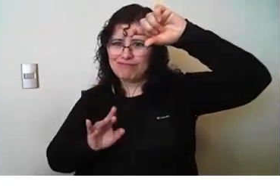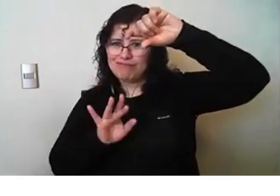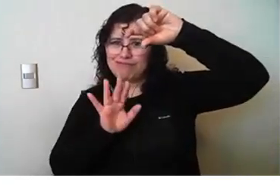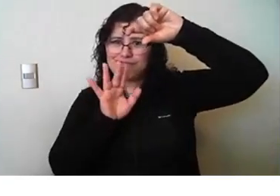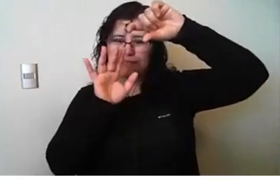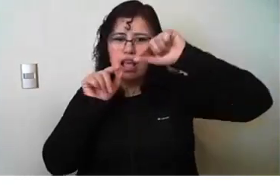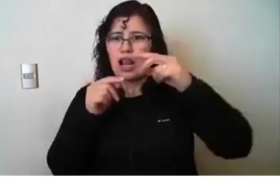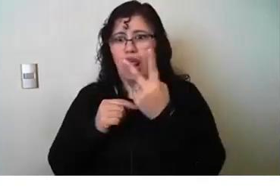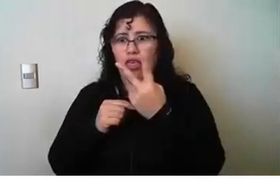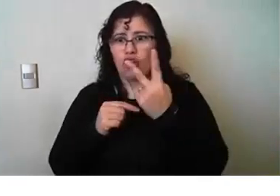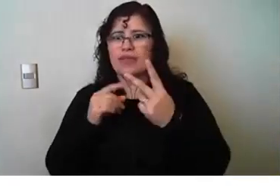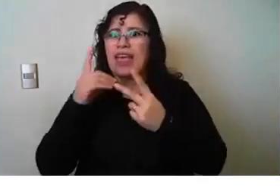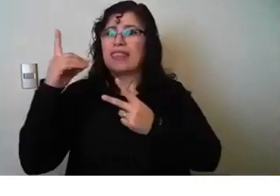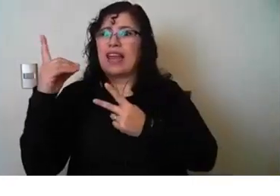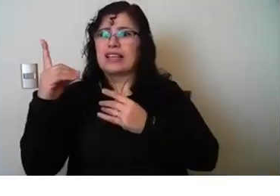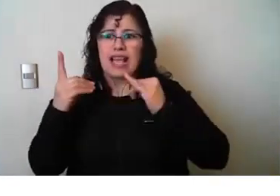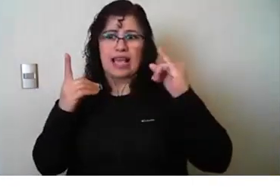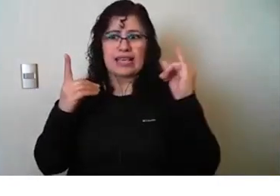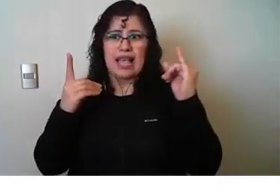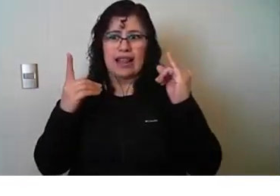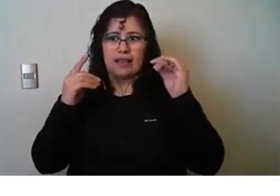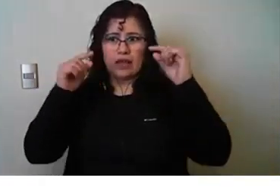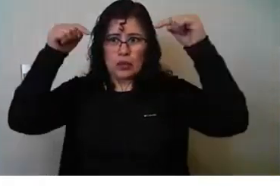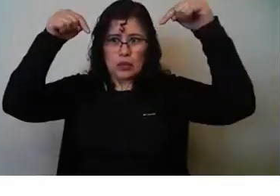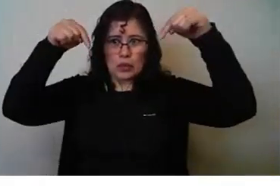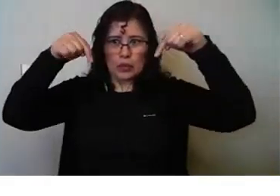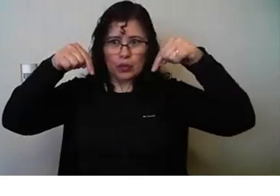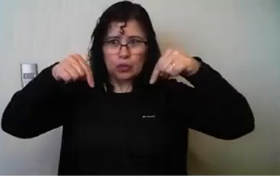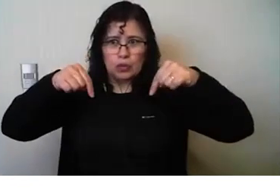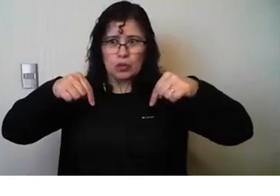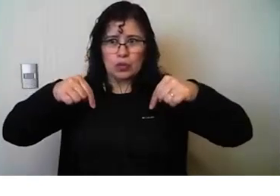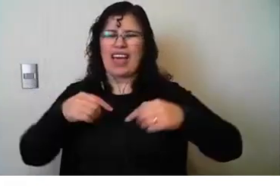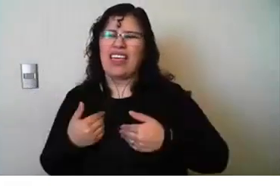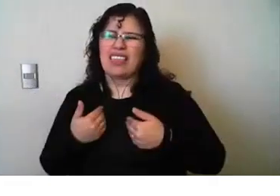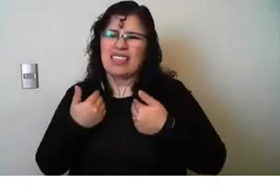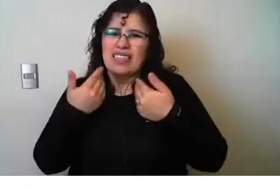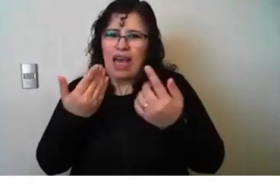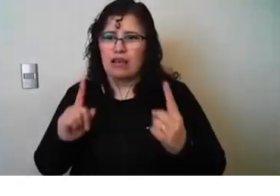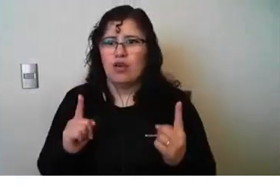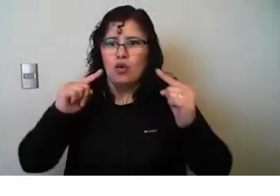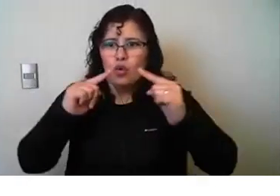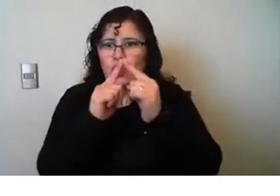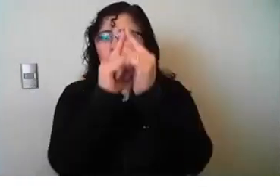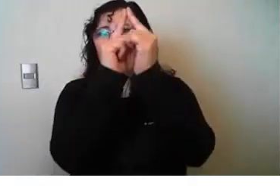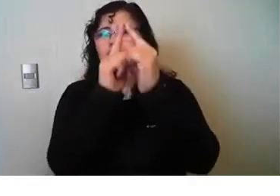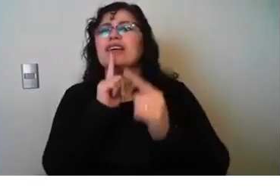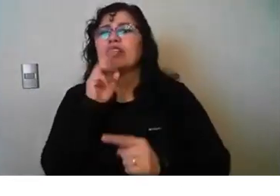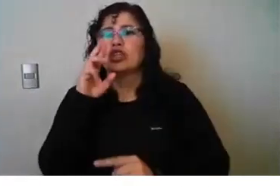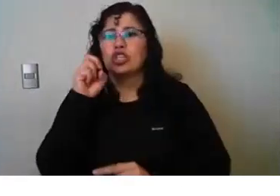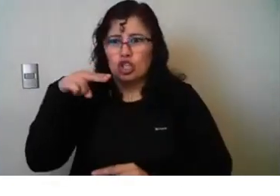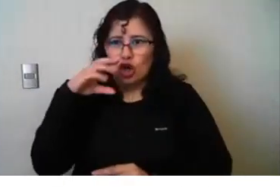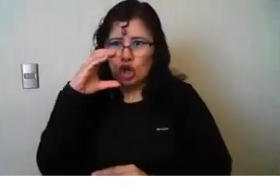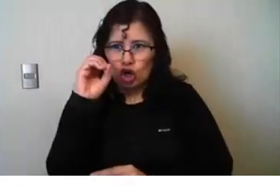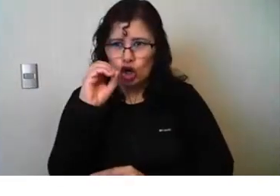ambas, derecha e izquierda, que se anastomosan para formar el tronco basilar. Estamos hablando del sistema